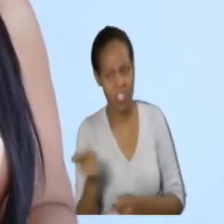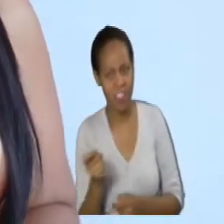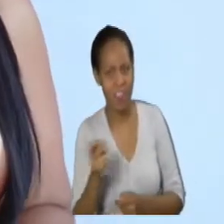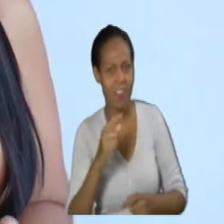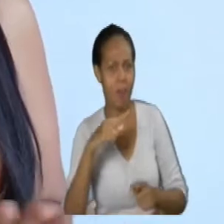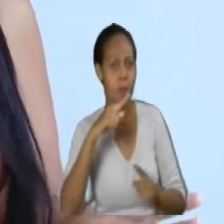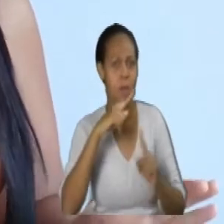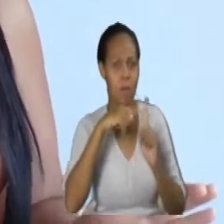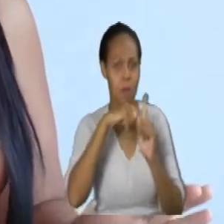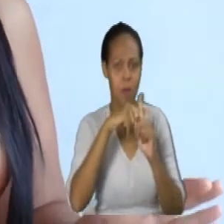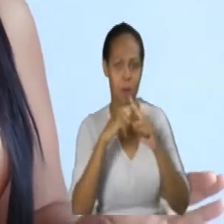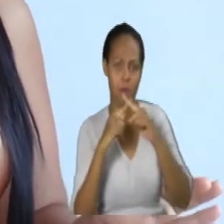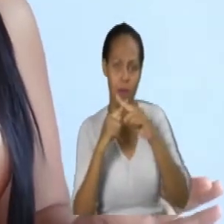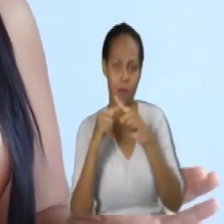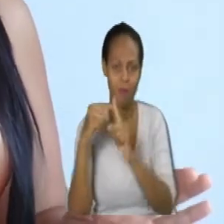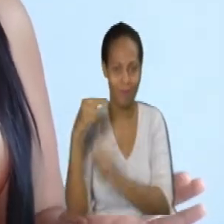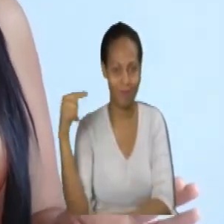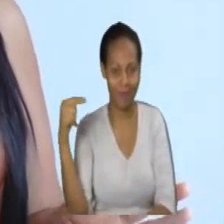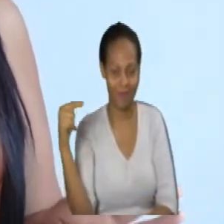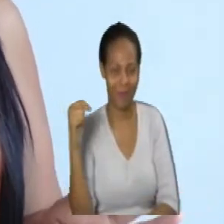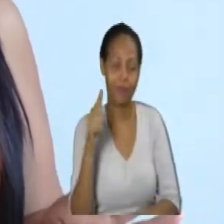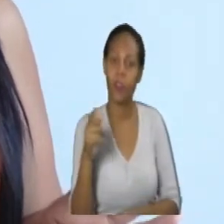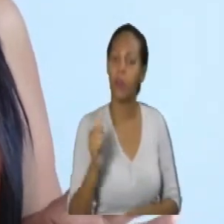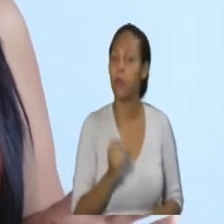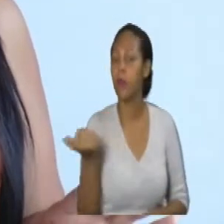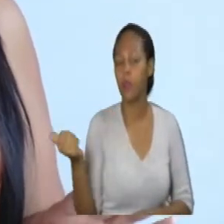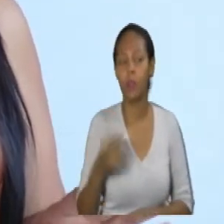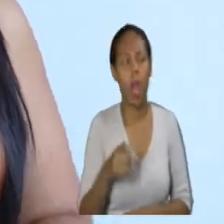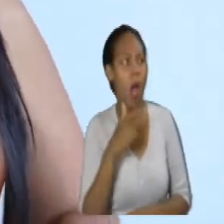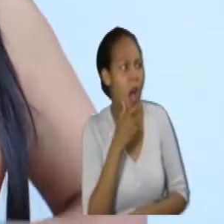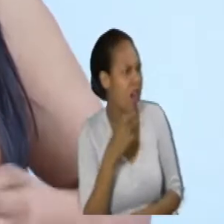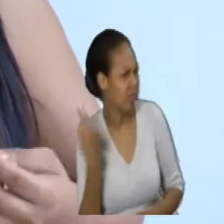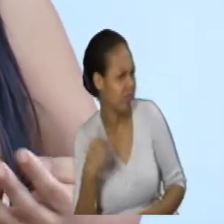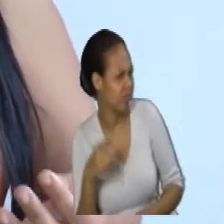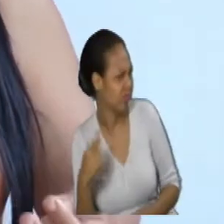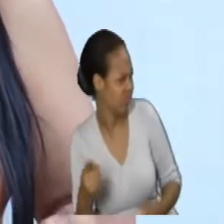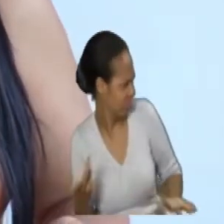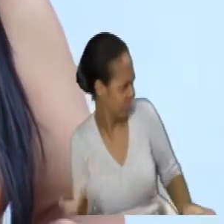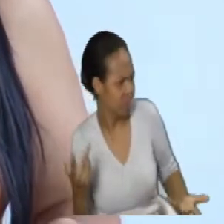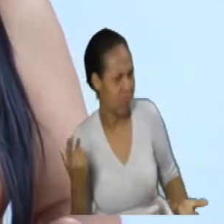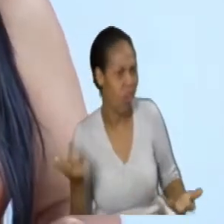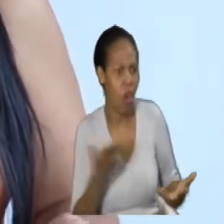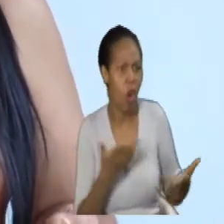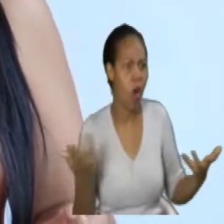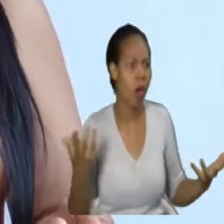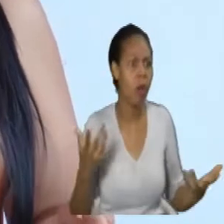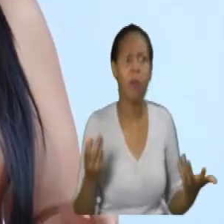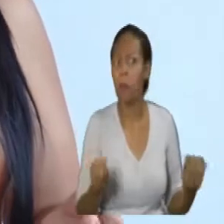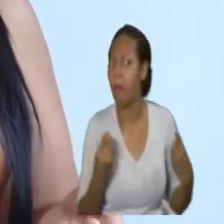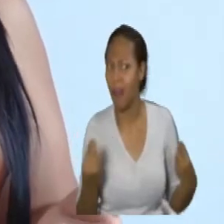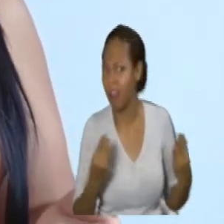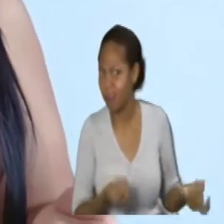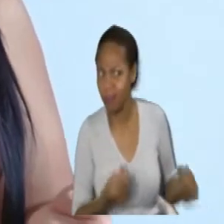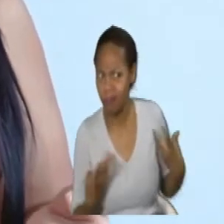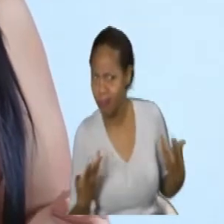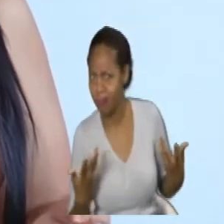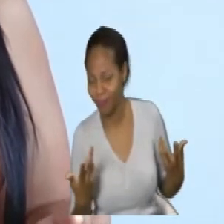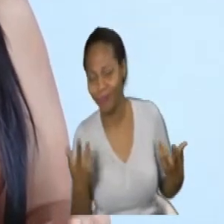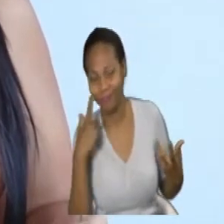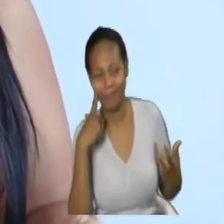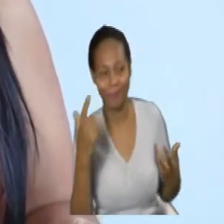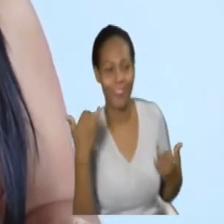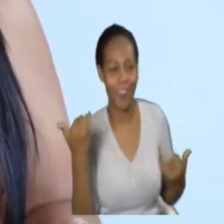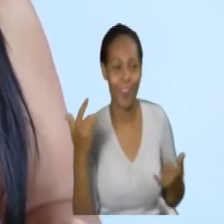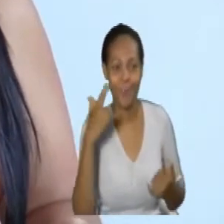ustedes quieren conocer ya de una vez cuáles son esos productos que ustedes pueden encontrar aquí y para qué sirven, yo en estos momentos le doy paso